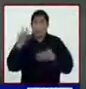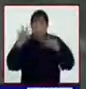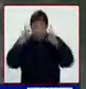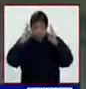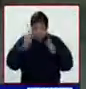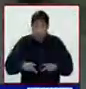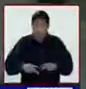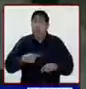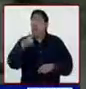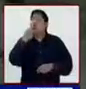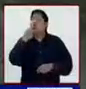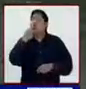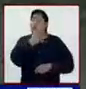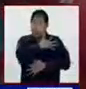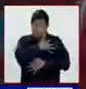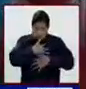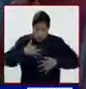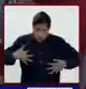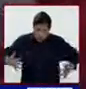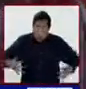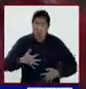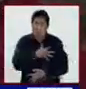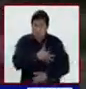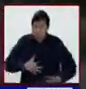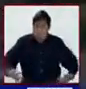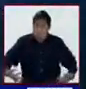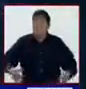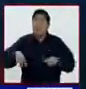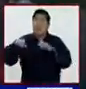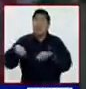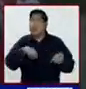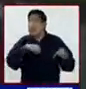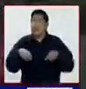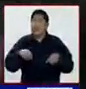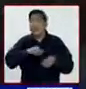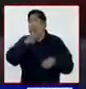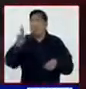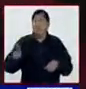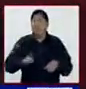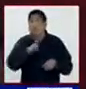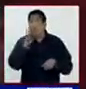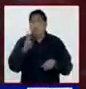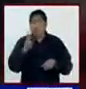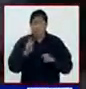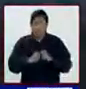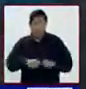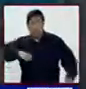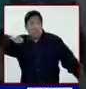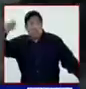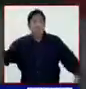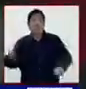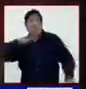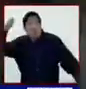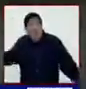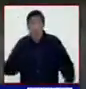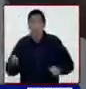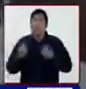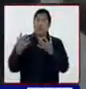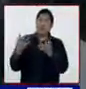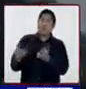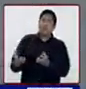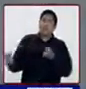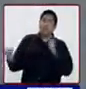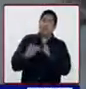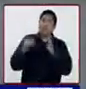de camiseta roja a rayas, que lo que está haciendo es utilizar incluso una onda, una flecha, para